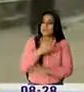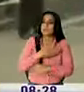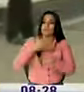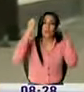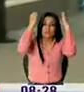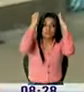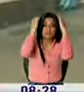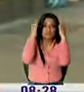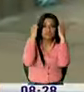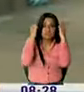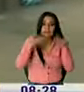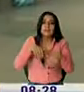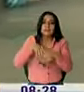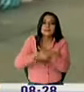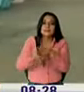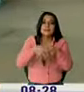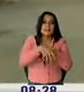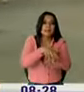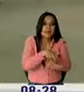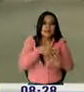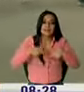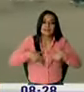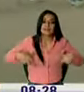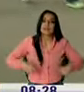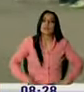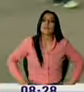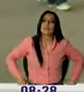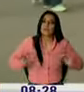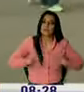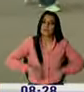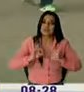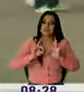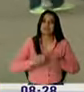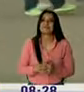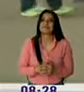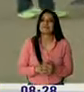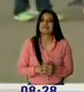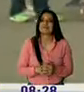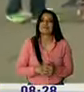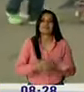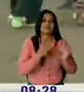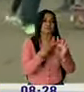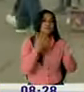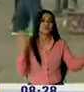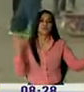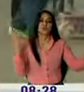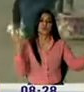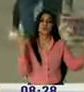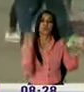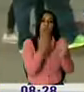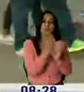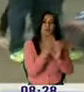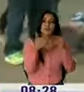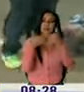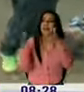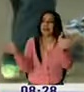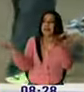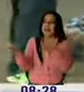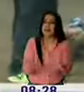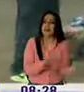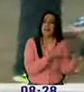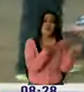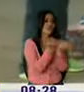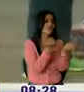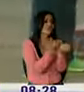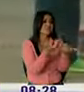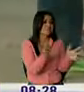sus sandalias y que usen ternos de baño. Ya podemos ver que la fila se ha acabado, entonces aún hay espacio aquí en el balneario,